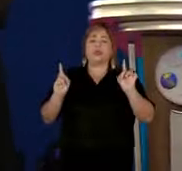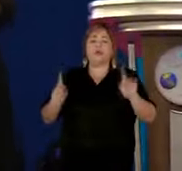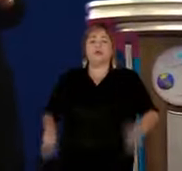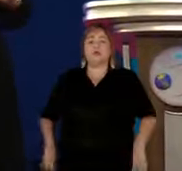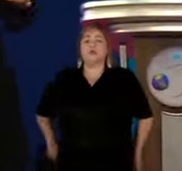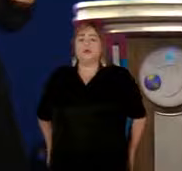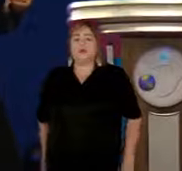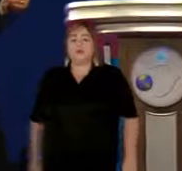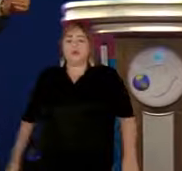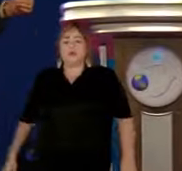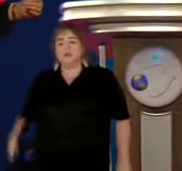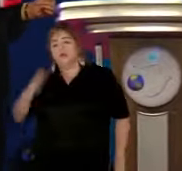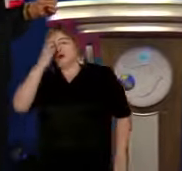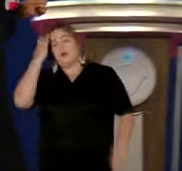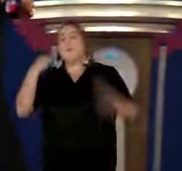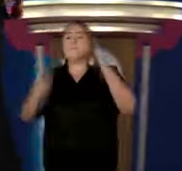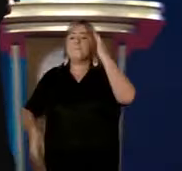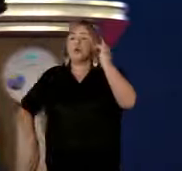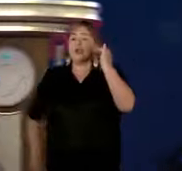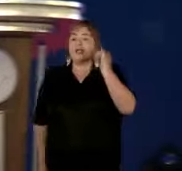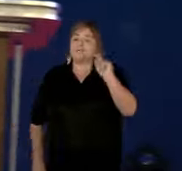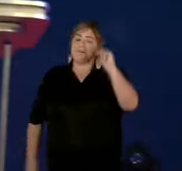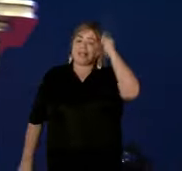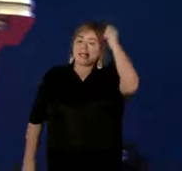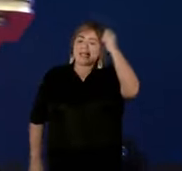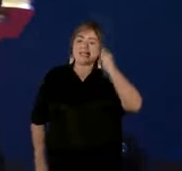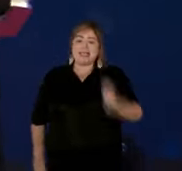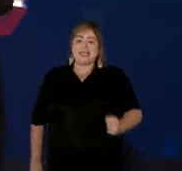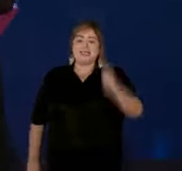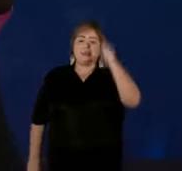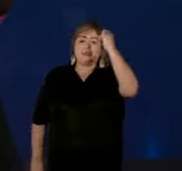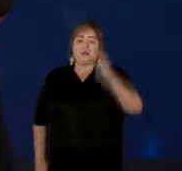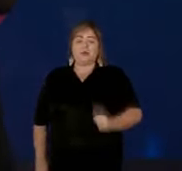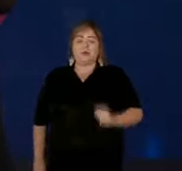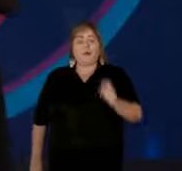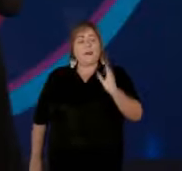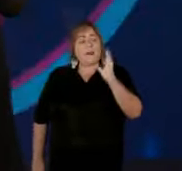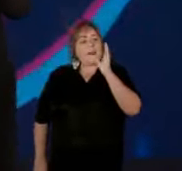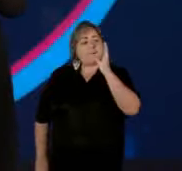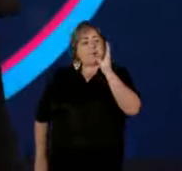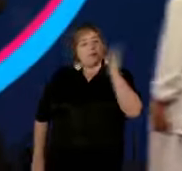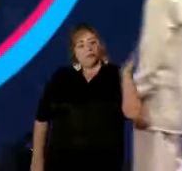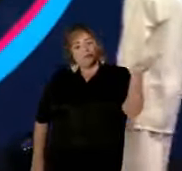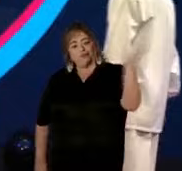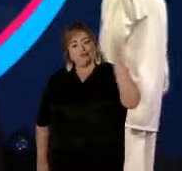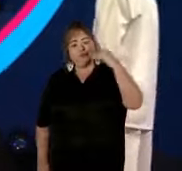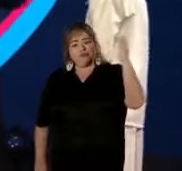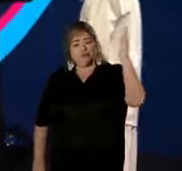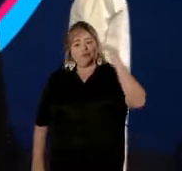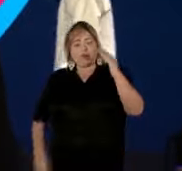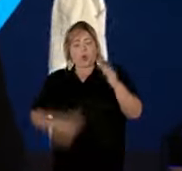Porque cuando me dan estos testimonios, aquí está. Mamá, venga acá, dámele un micrófono a mamá.